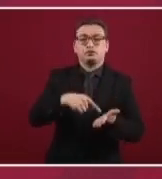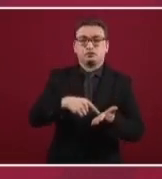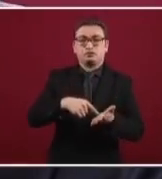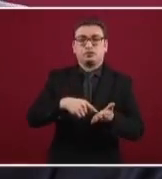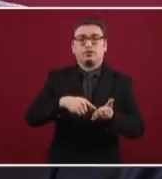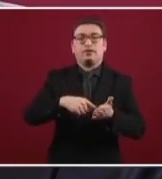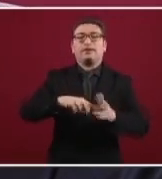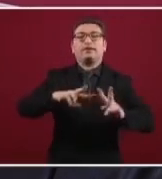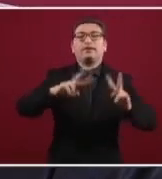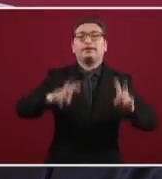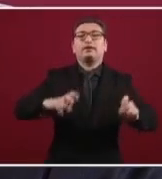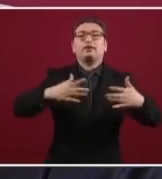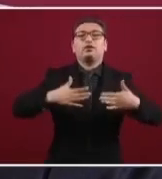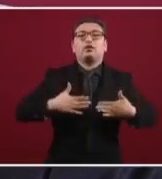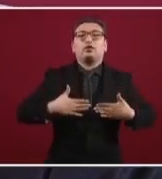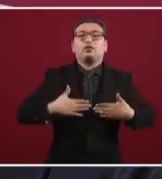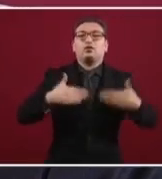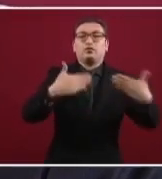para inversión extranjera.